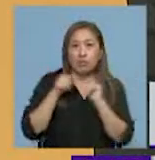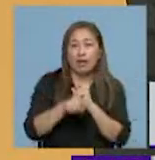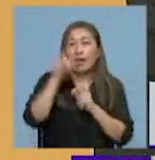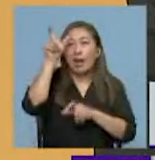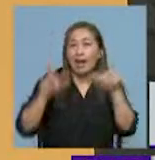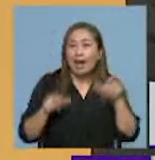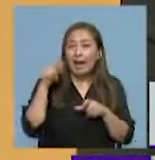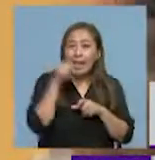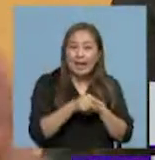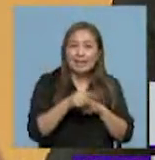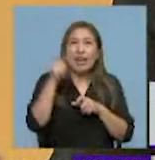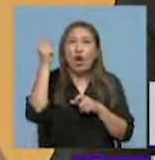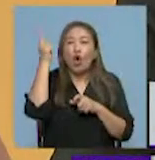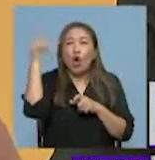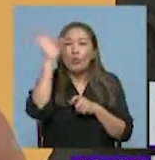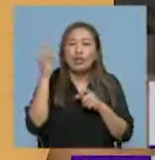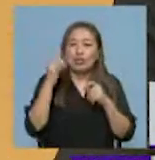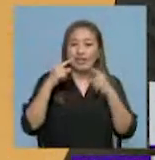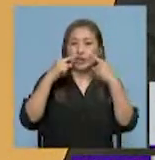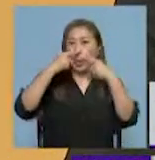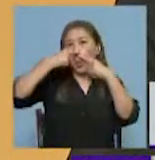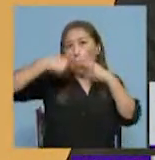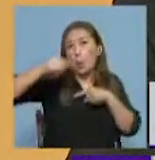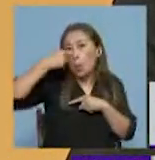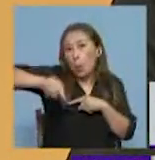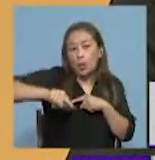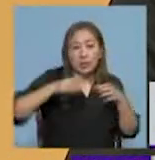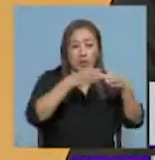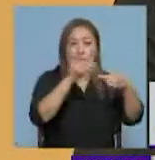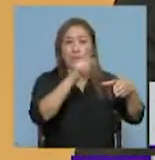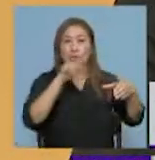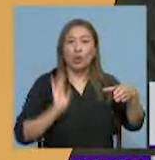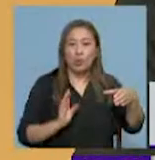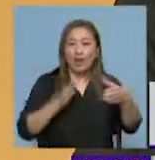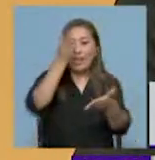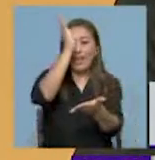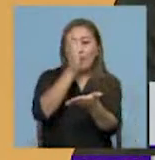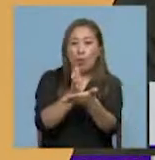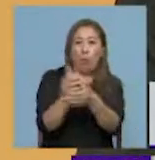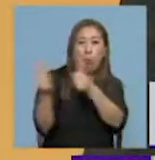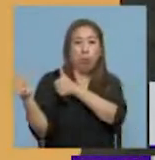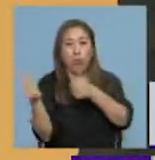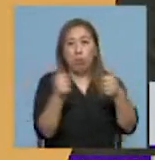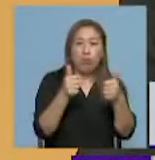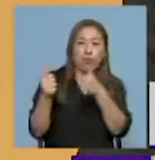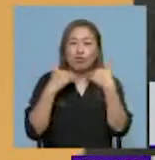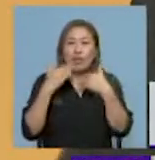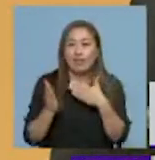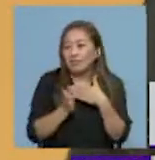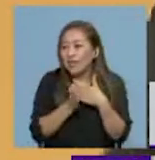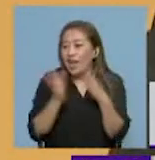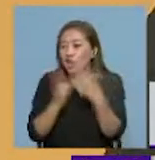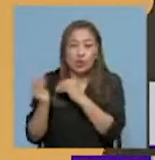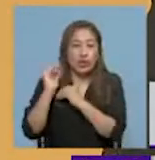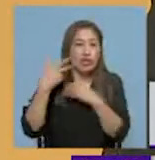estas creencias tan extremas y poner a los equipos sanitarios en medio de una puja que el equipo sanitario no tiene que ver siempre